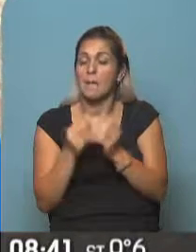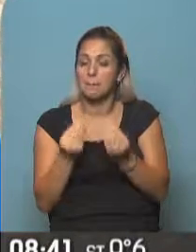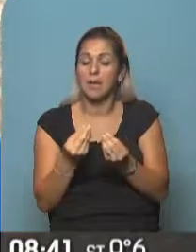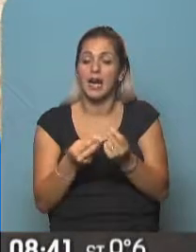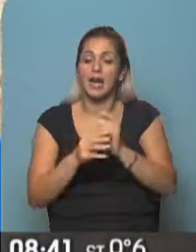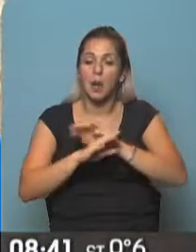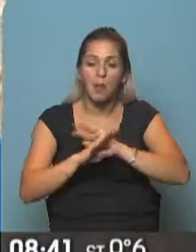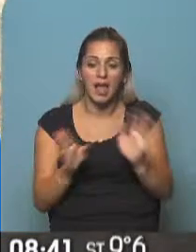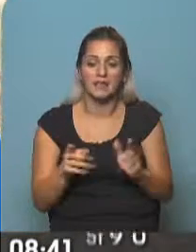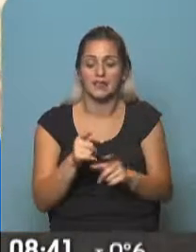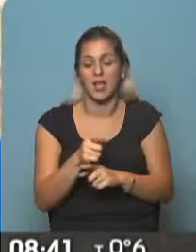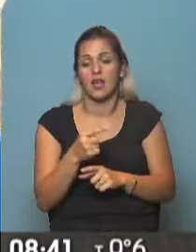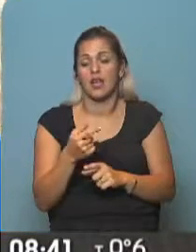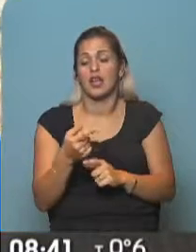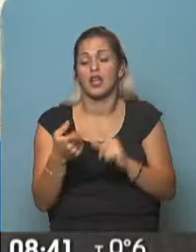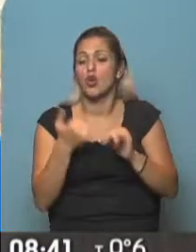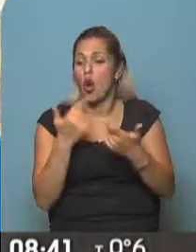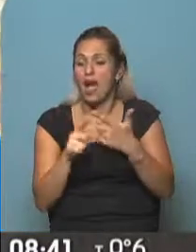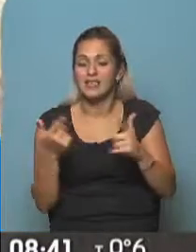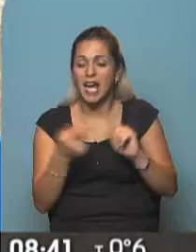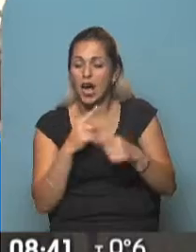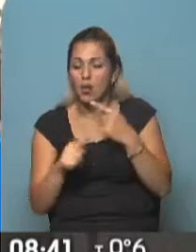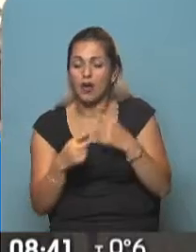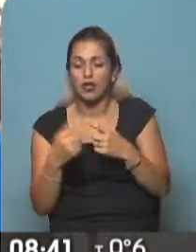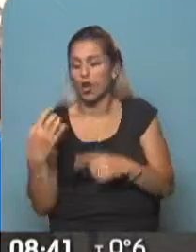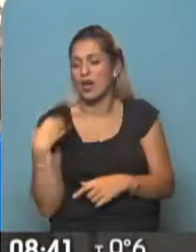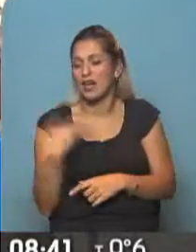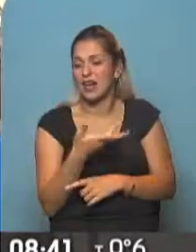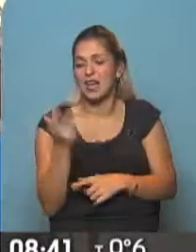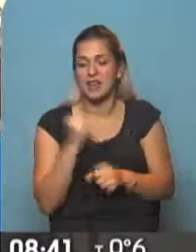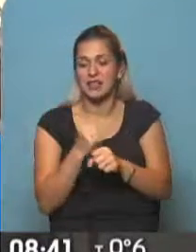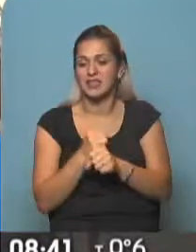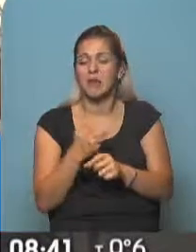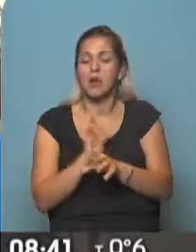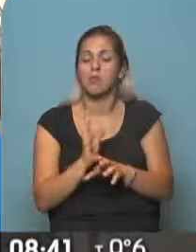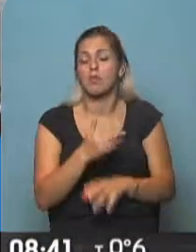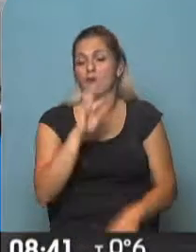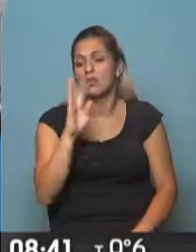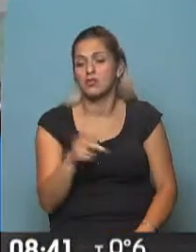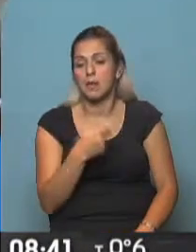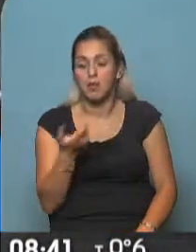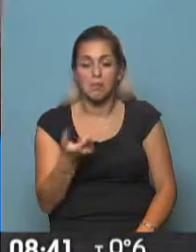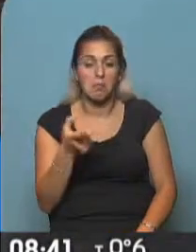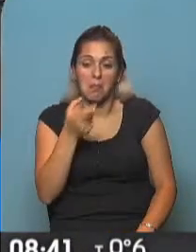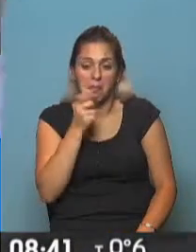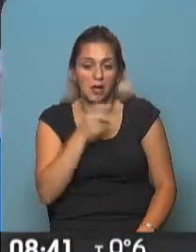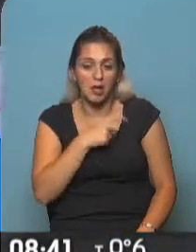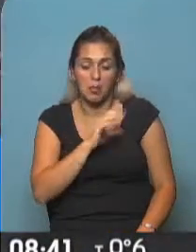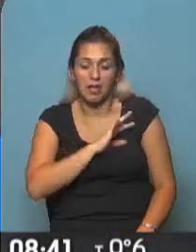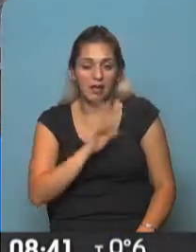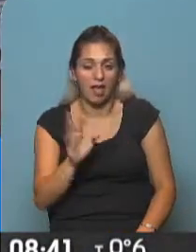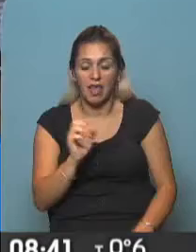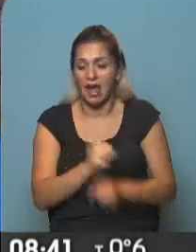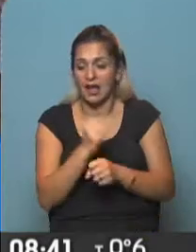no convalide estos convenios colectivos de trabajo totalmente tramposos y no nos ha recibido hasta